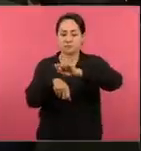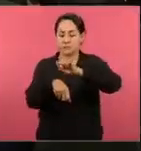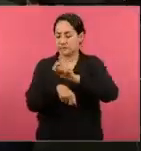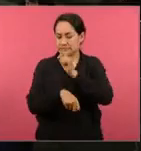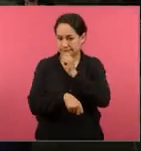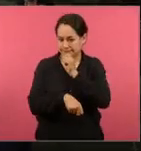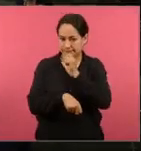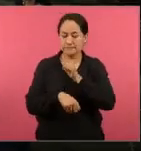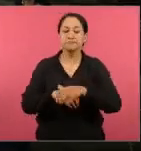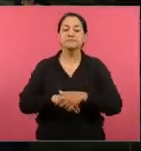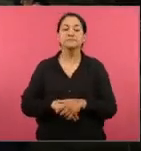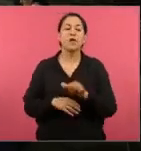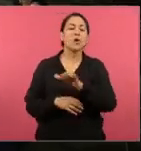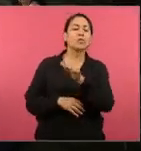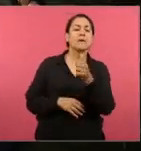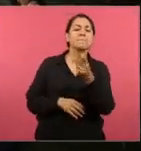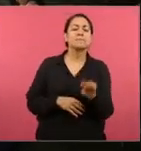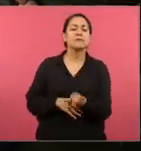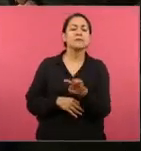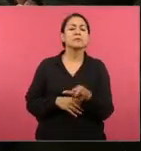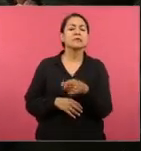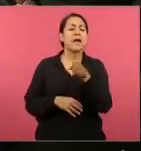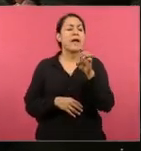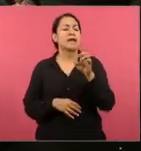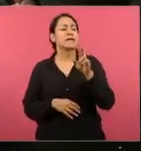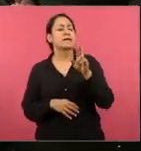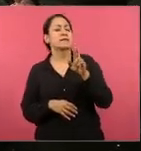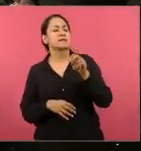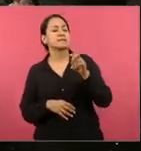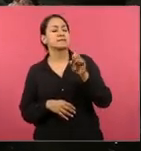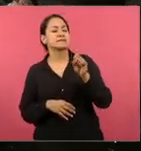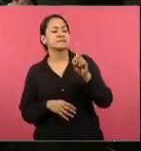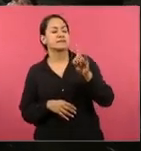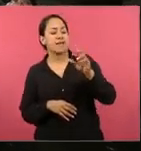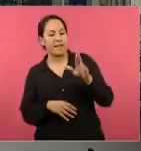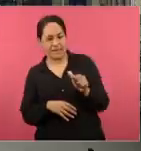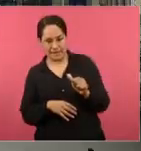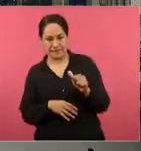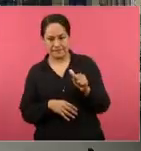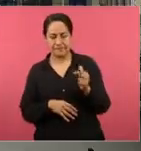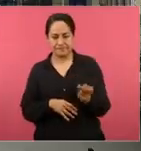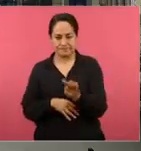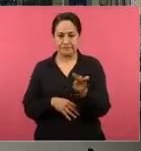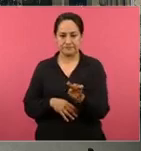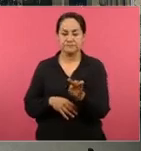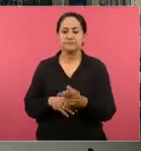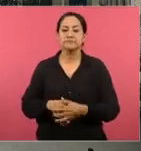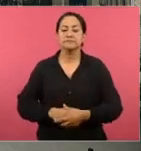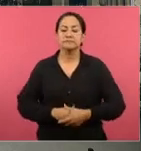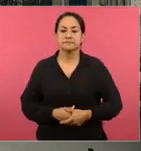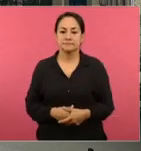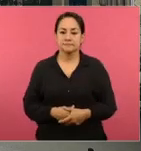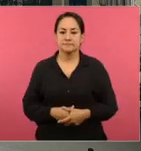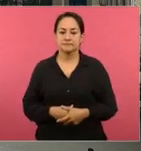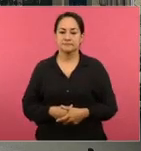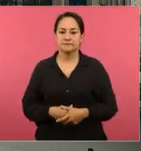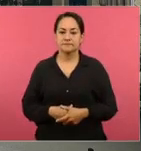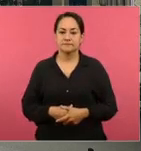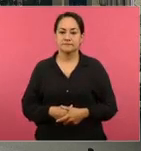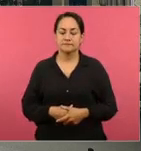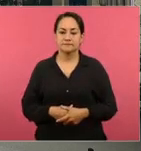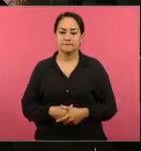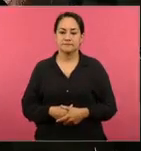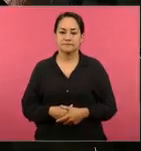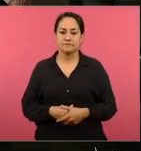Eréndira Aquino. Hola, buenas tardes. Hola, Eréndira Aquino, del Medio Animal Político. Quisiera, por